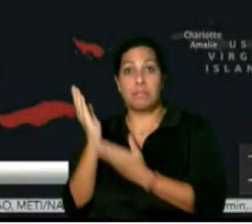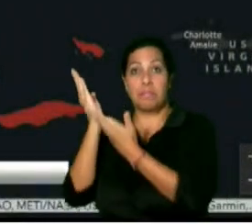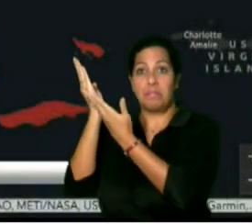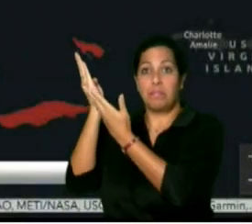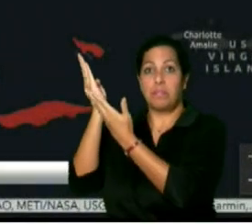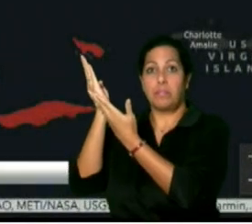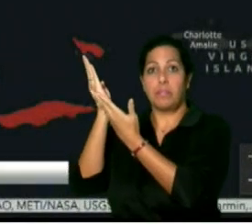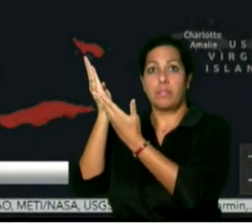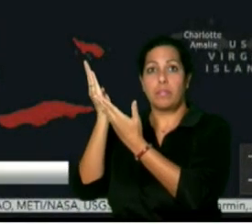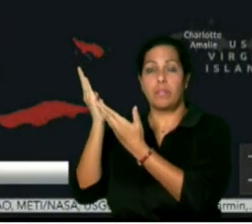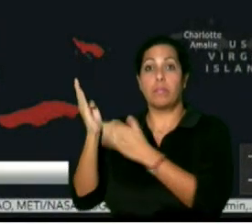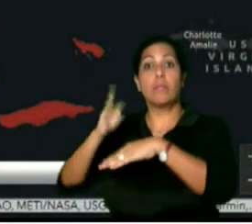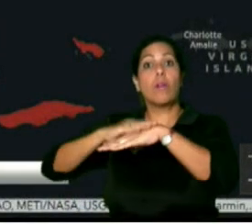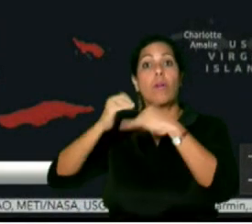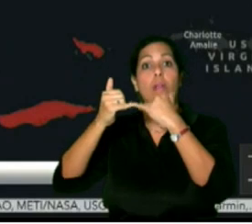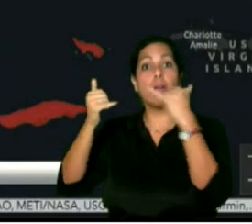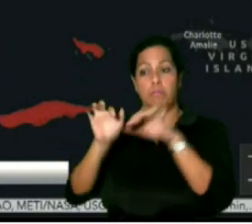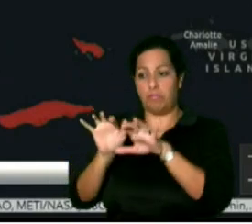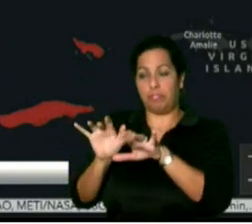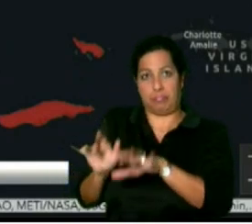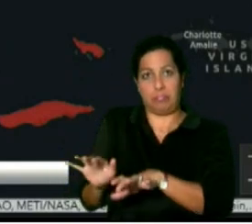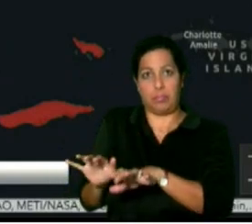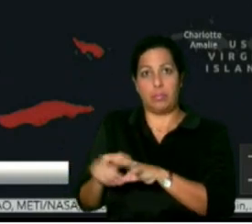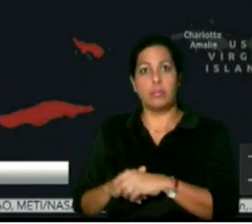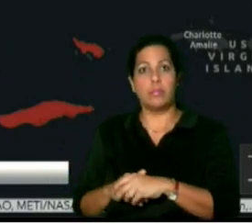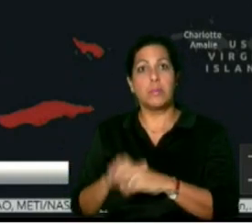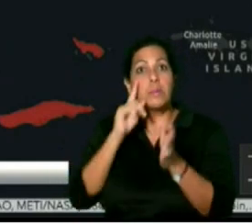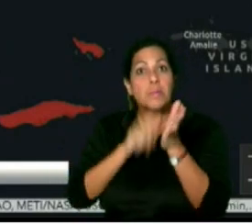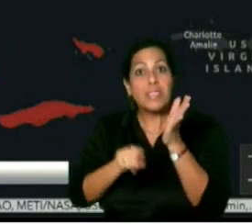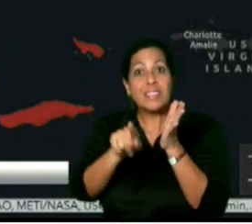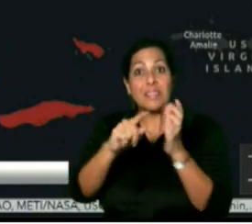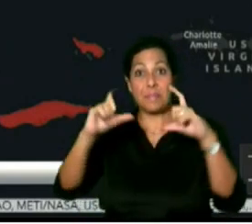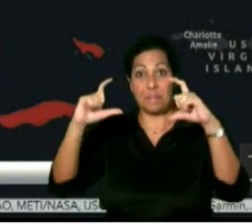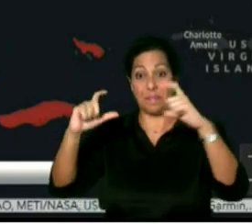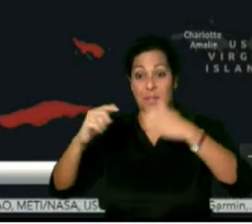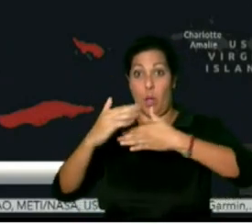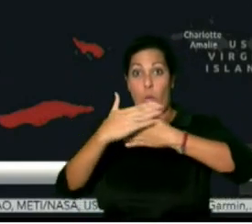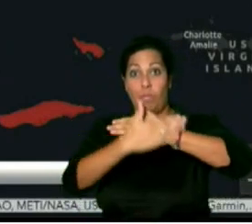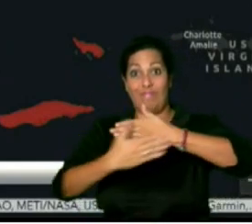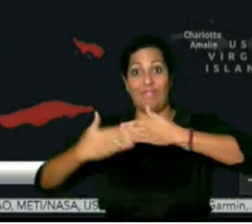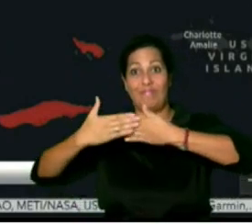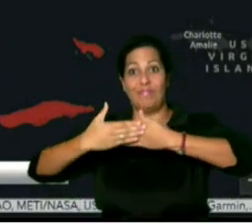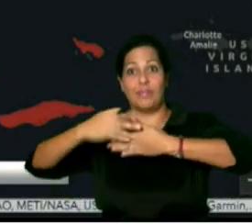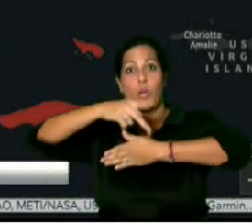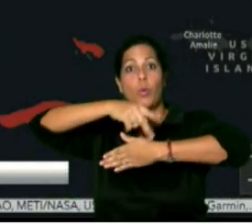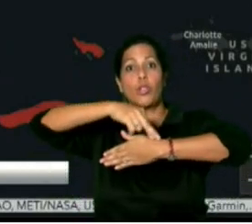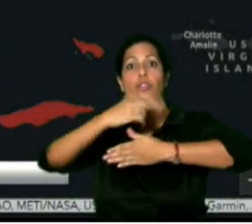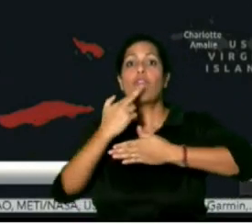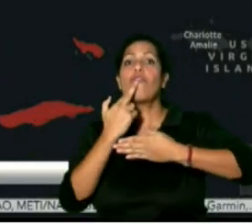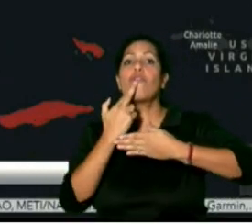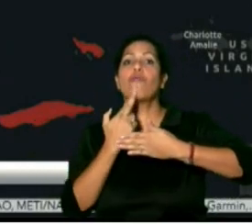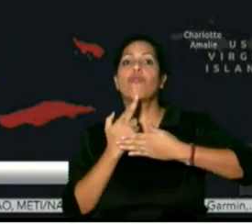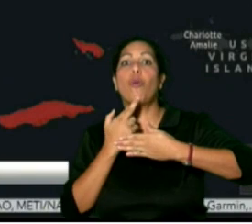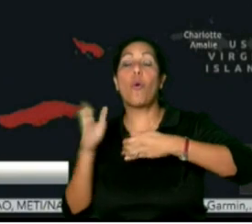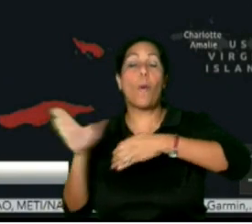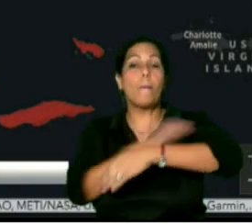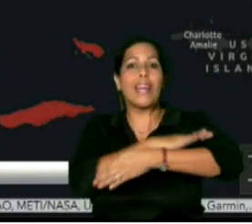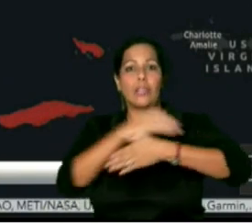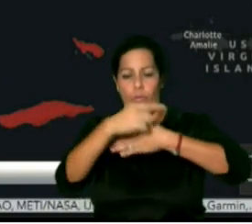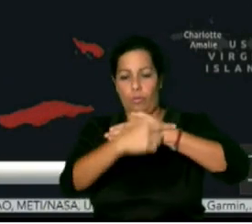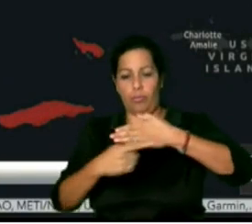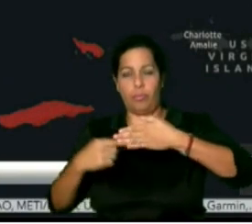diapositiva, donde vemos que el mapa está completamente rojo, donde tenemos todos los